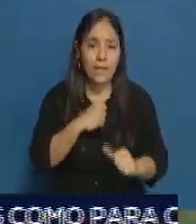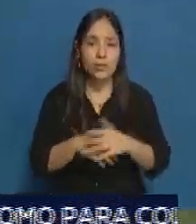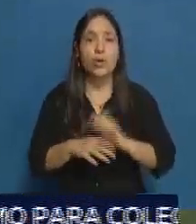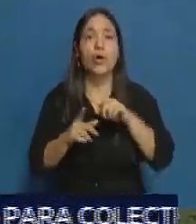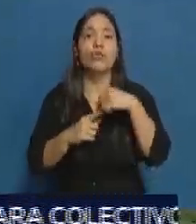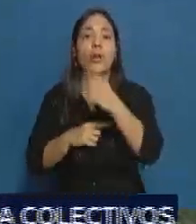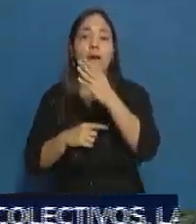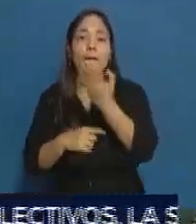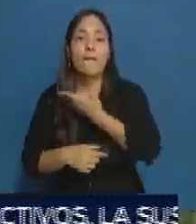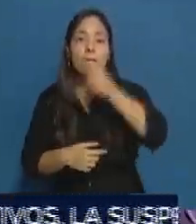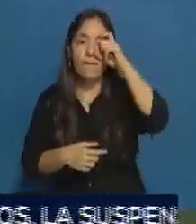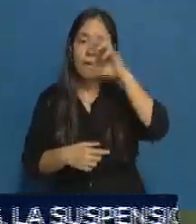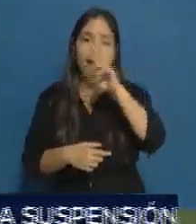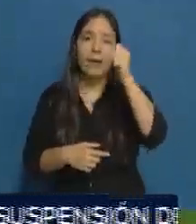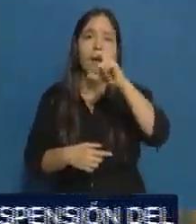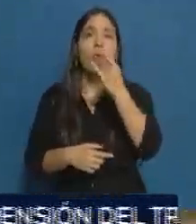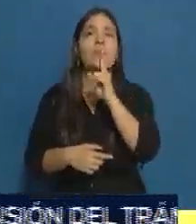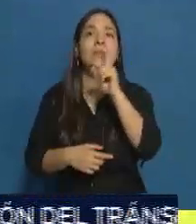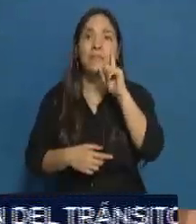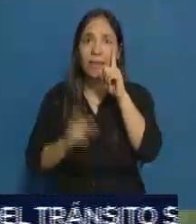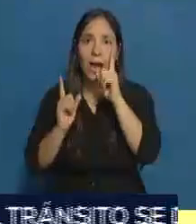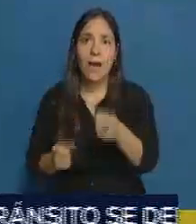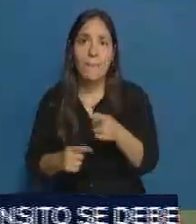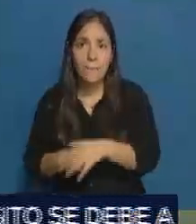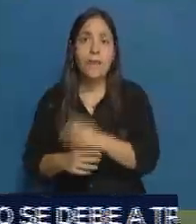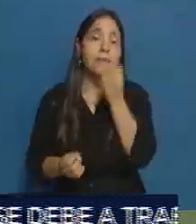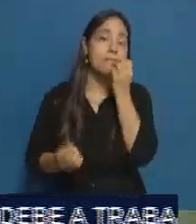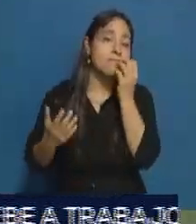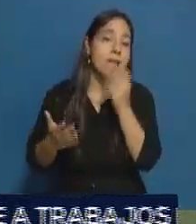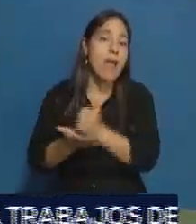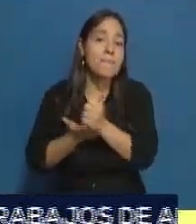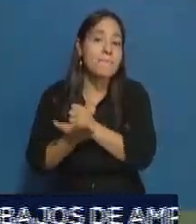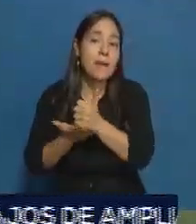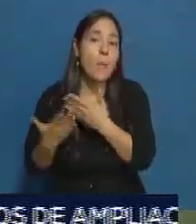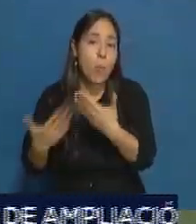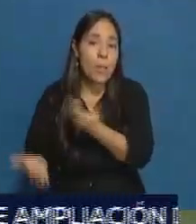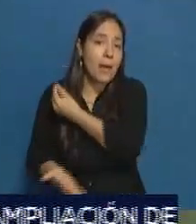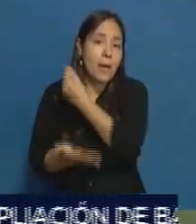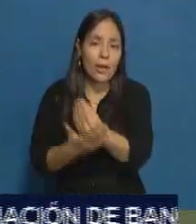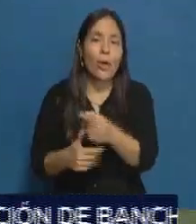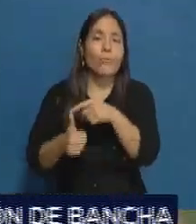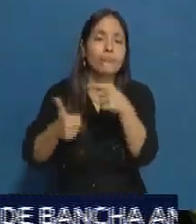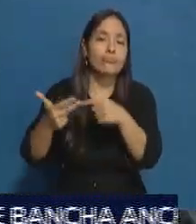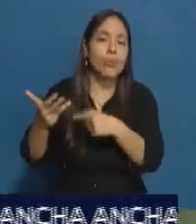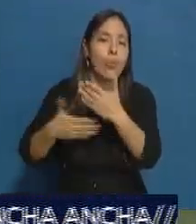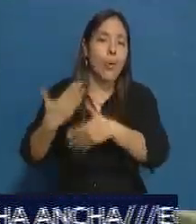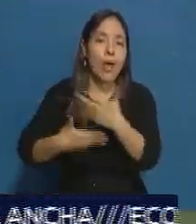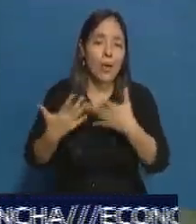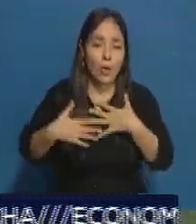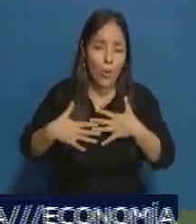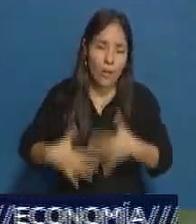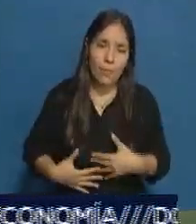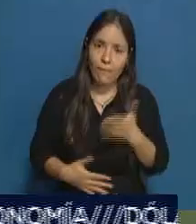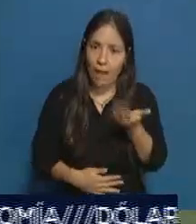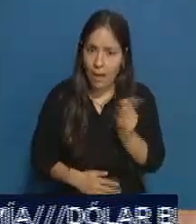en estos días al plantel para poder terminar los entrenamientos de la semana. Bueno, son varios jugadores, sin embargo, Maipú ha respondido. Maipú